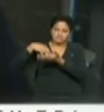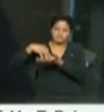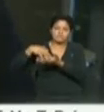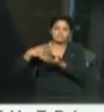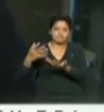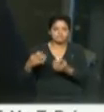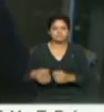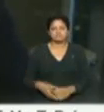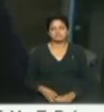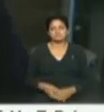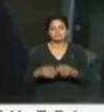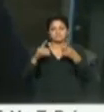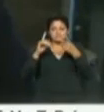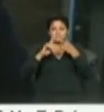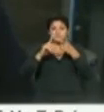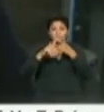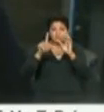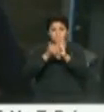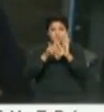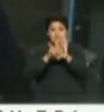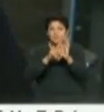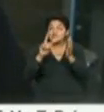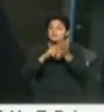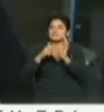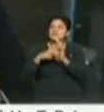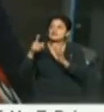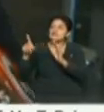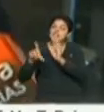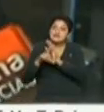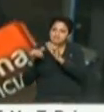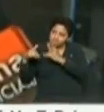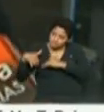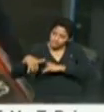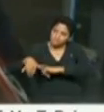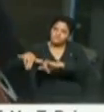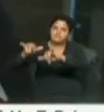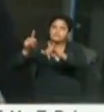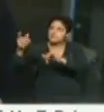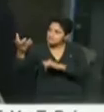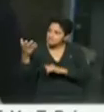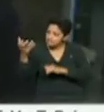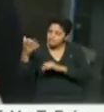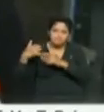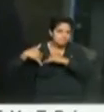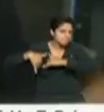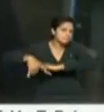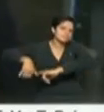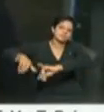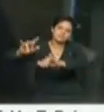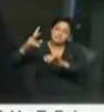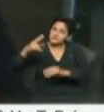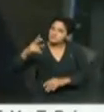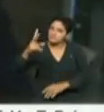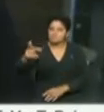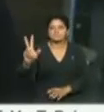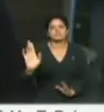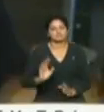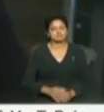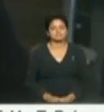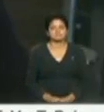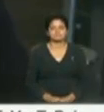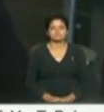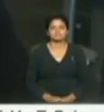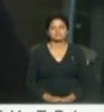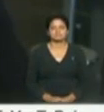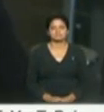de reformas que estamos planteando es dándole sostenibilidad en las prestaciones previsionales, tanto para los actuales como para los nuevos, y